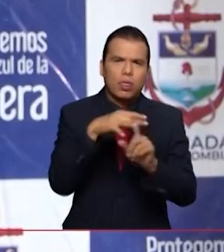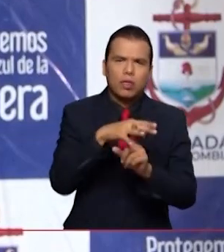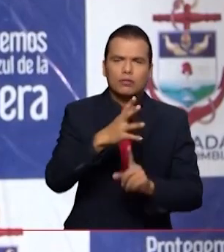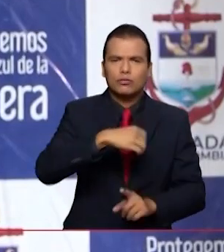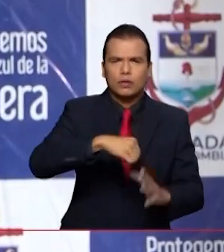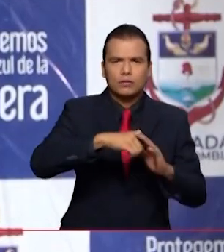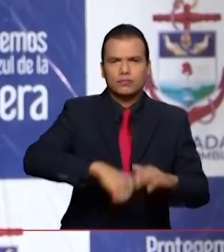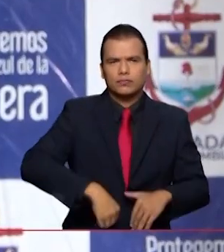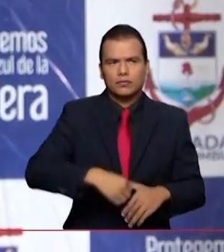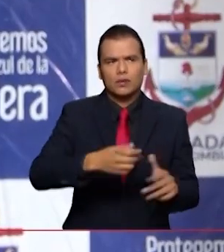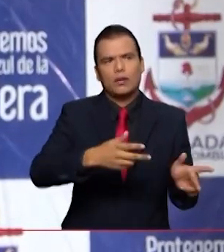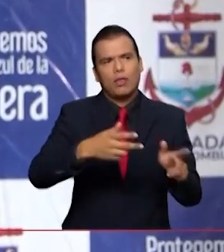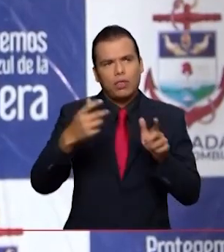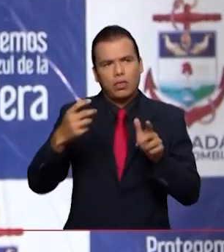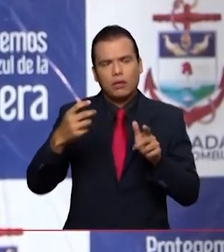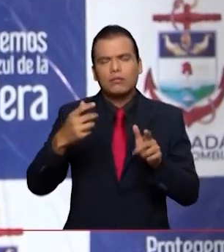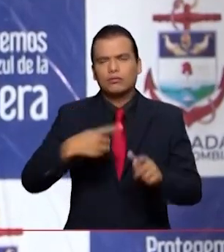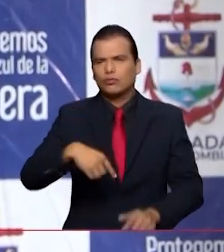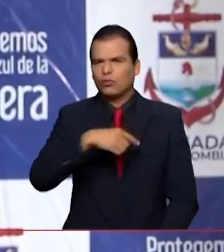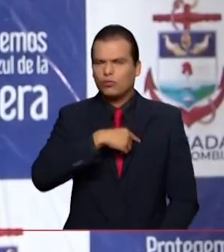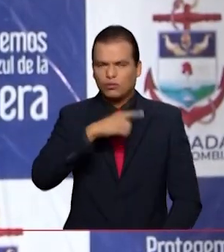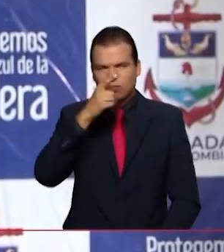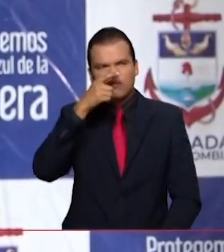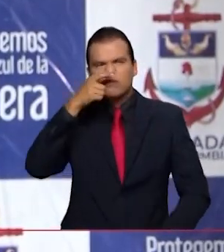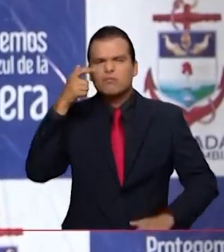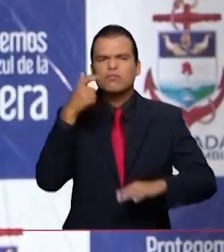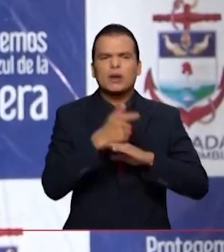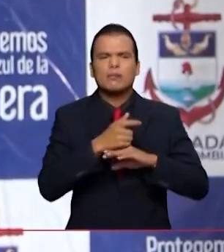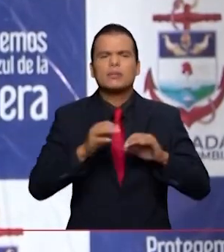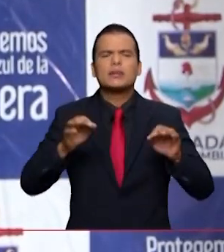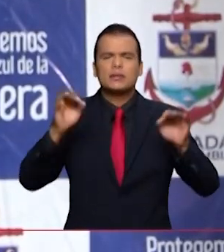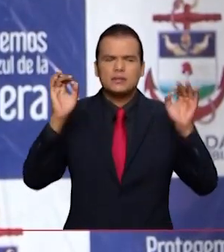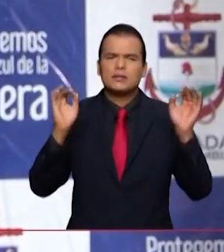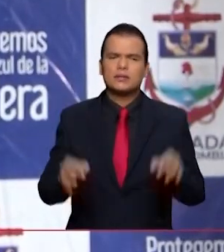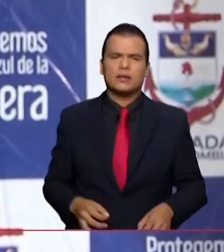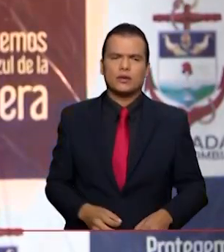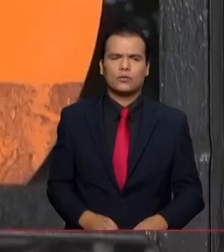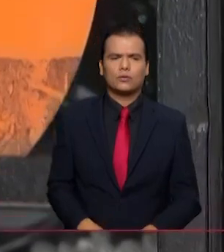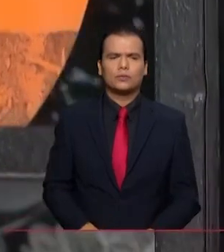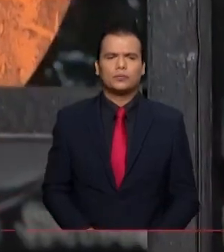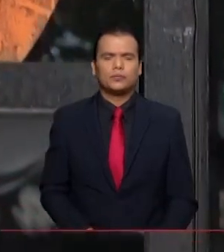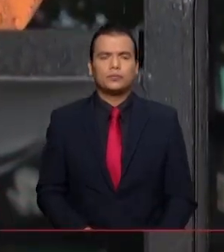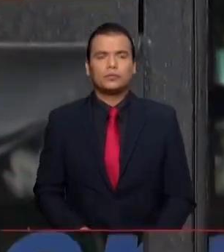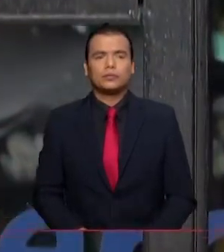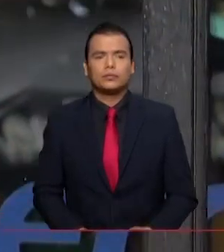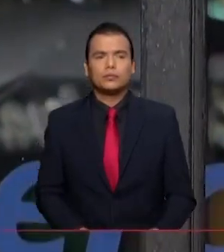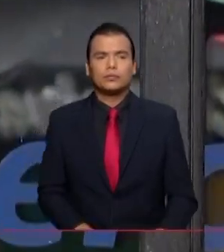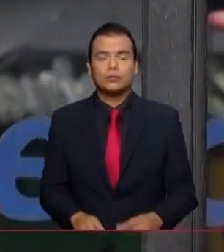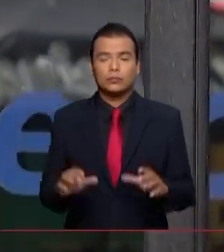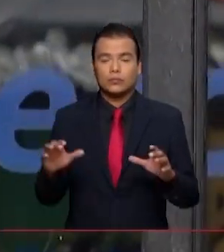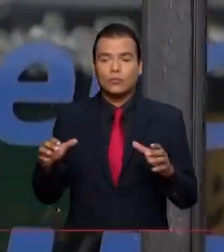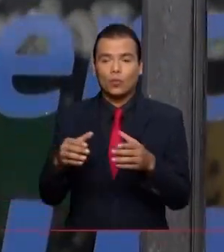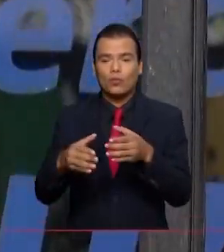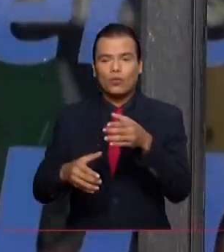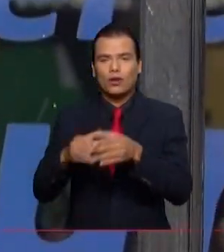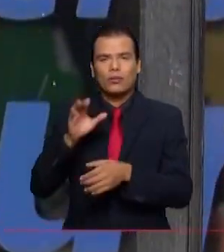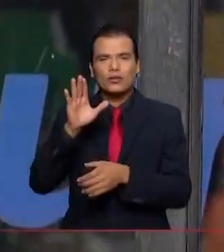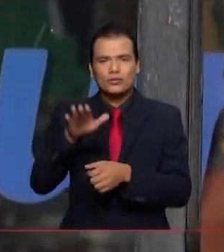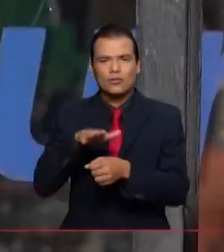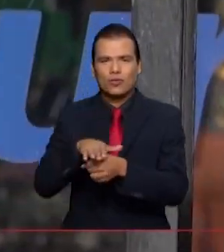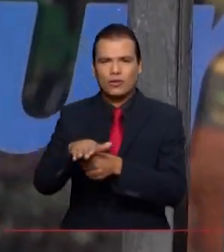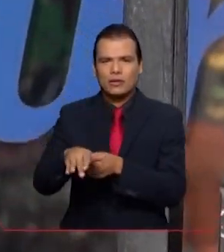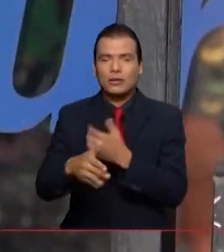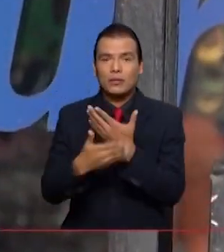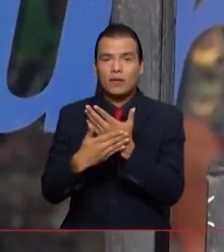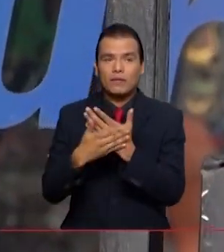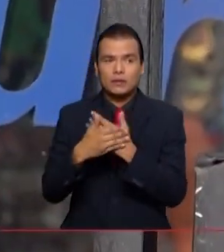de la extorsión y que están vulnerando el patrimonio económico de todos los ciudadanos. Según cifras entregadas por la Cámara de Comercio de